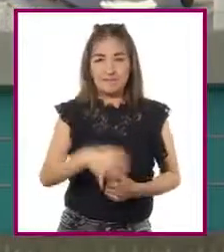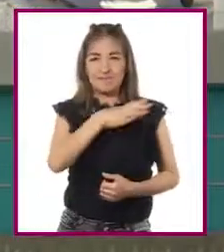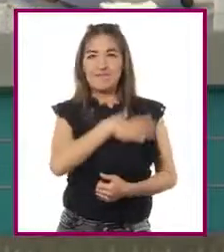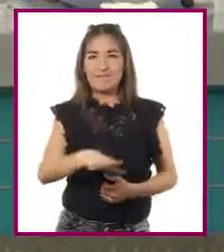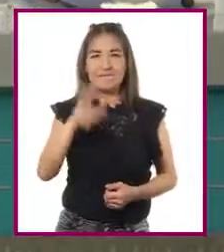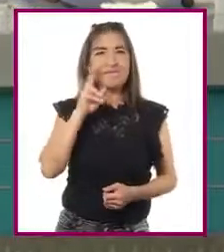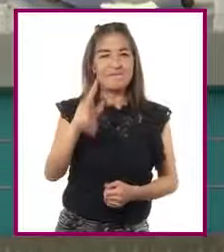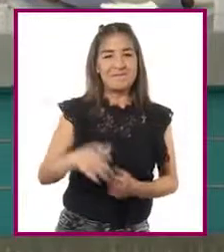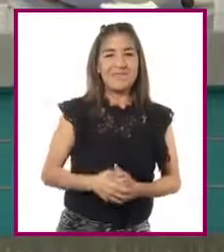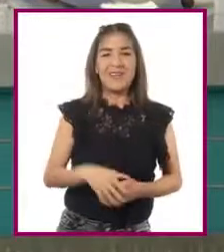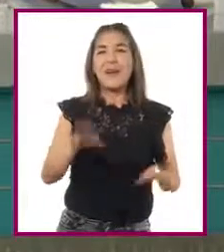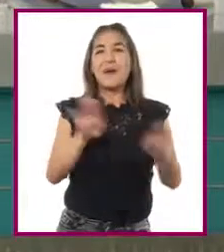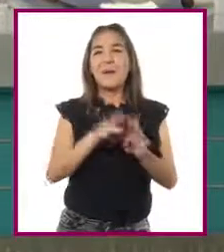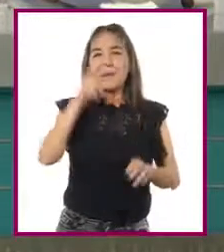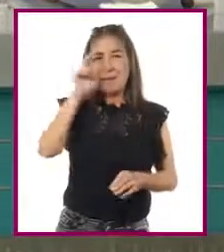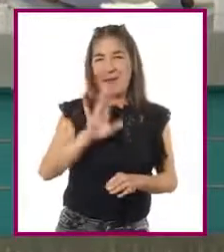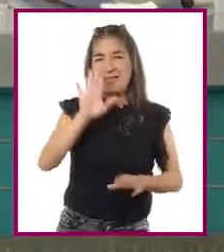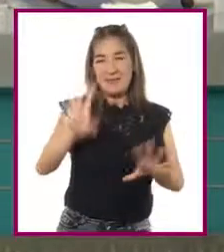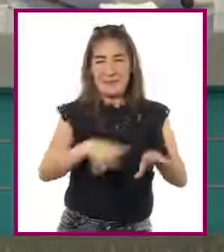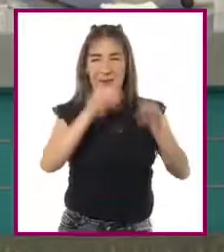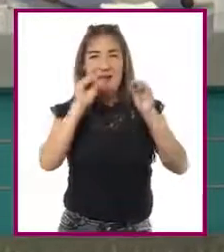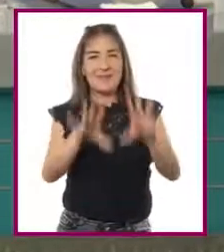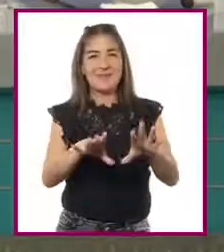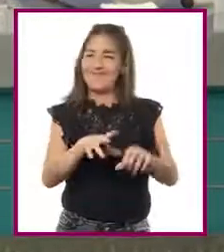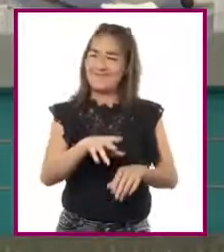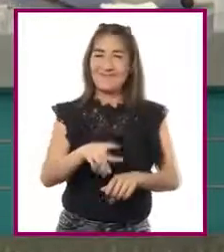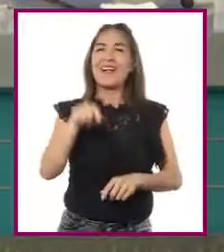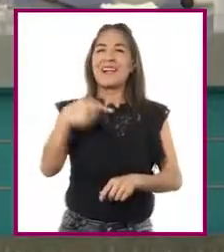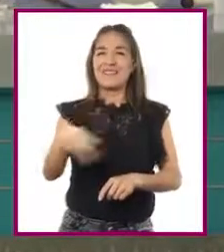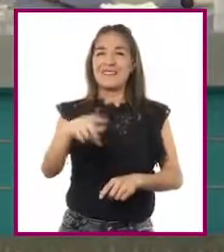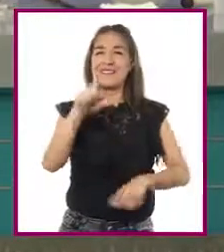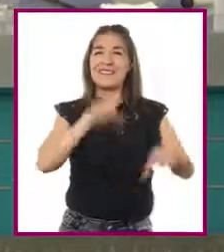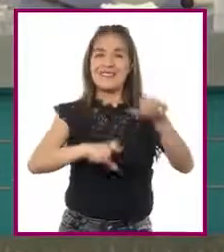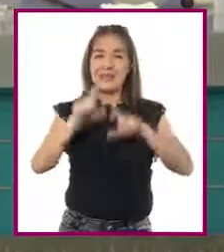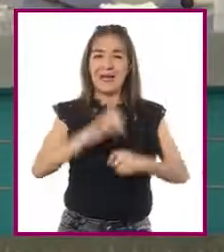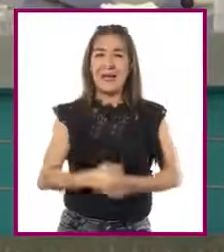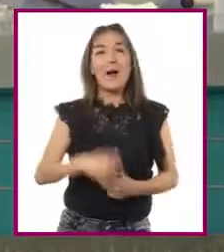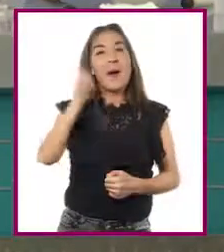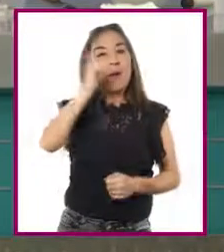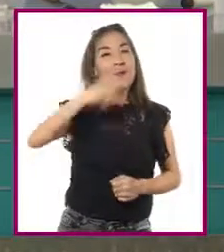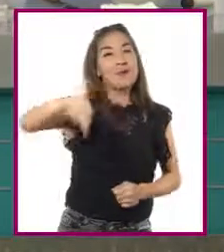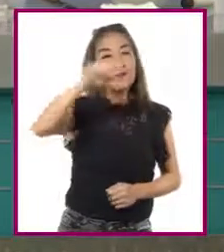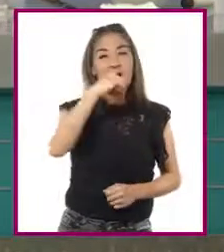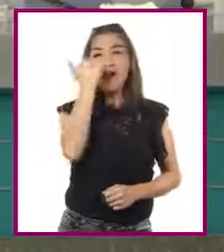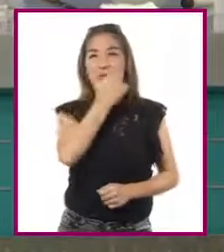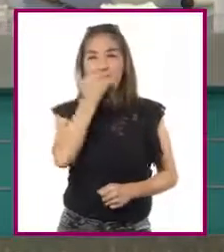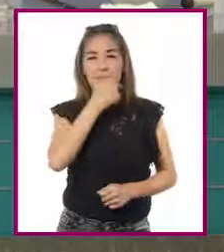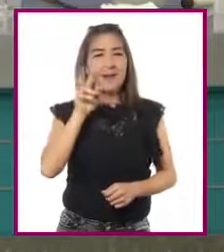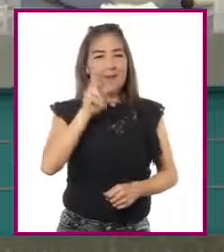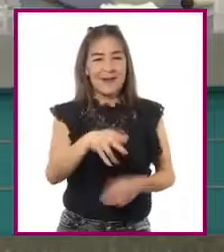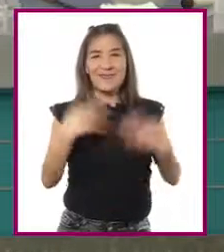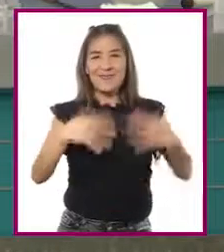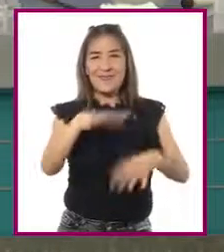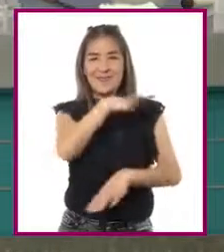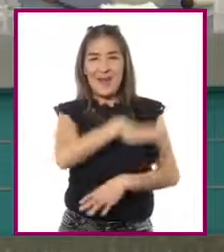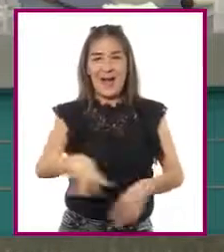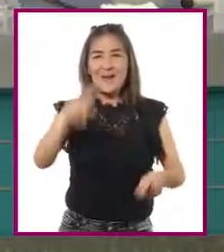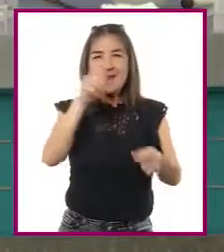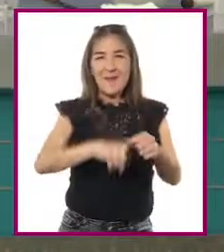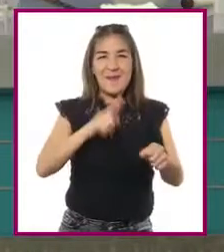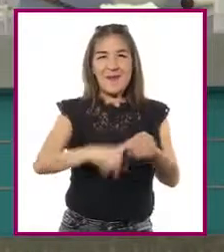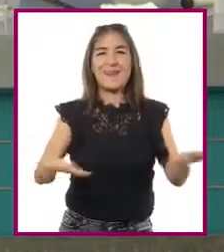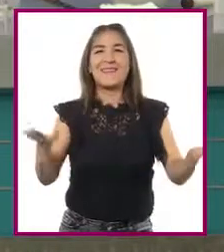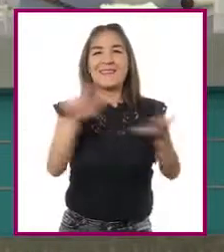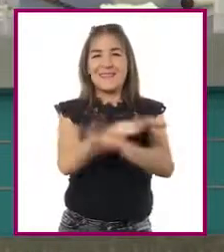¿no? Pareciera ser magia, pero es química. Espero que nuestras alumnas y alumnos hayan quedado impresionados con esta reacción